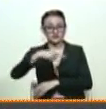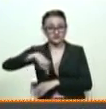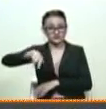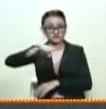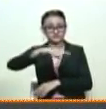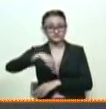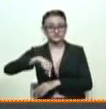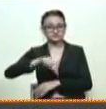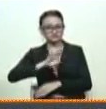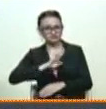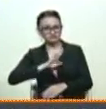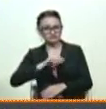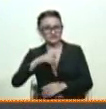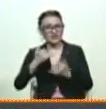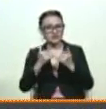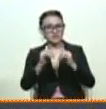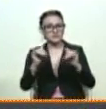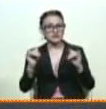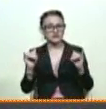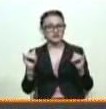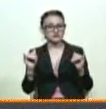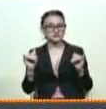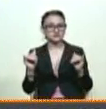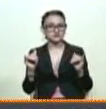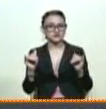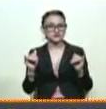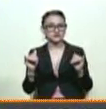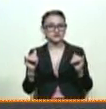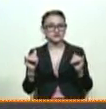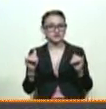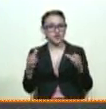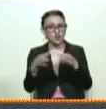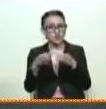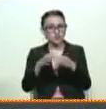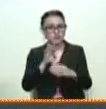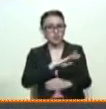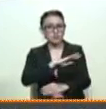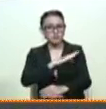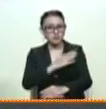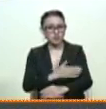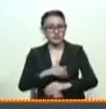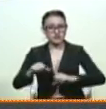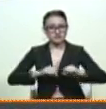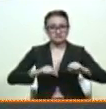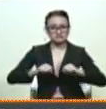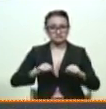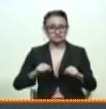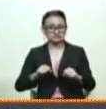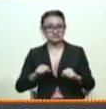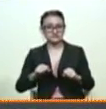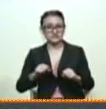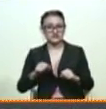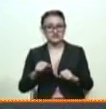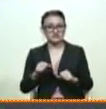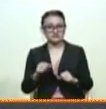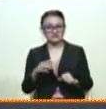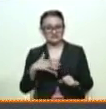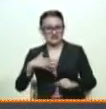invaluable bien de la independencia, los grandes grupos de poder activaron sus perversos